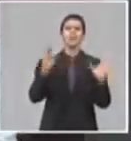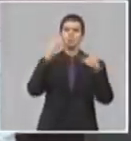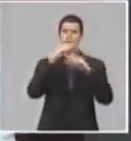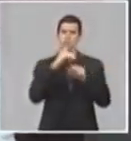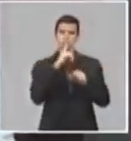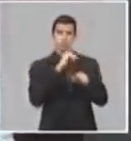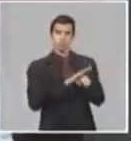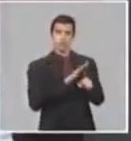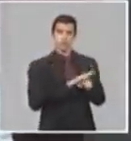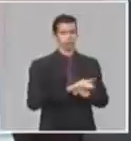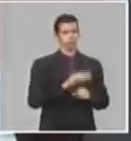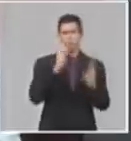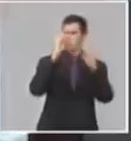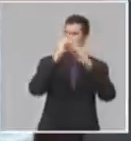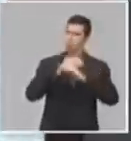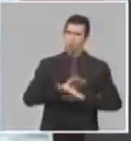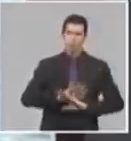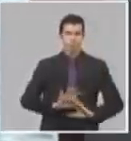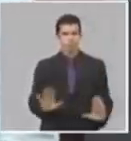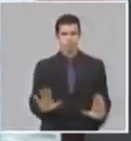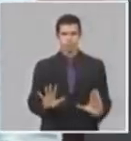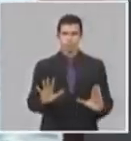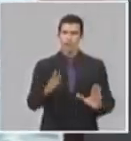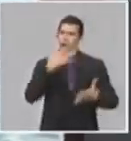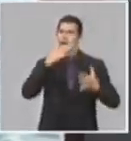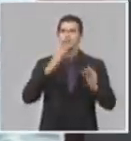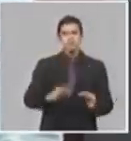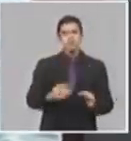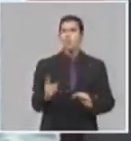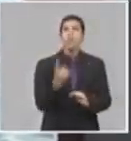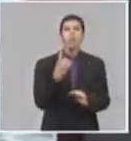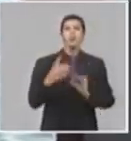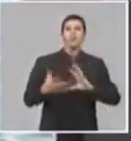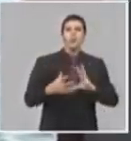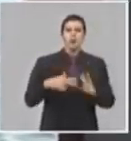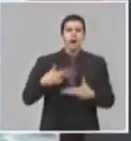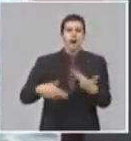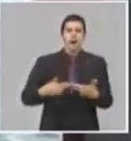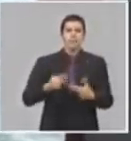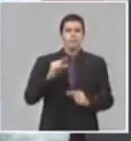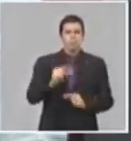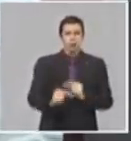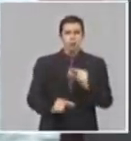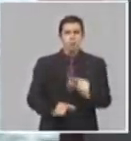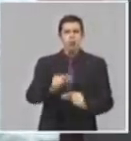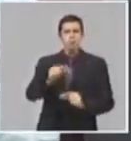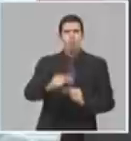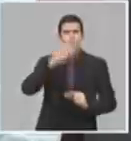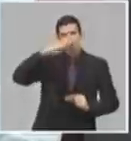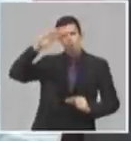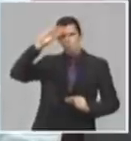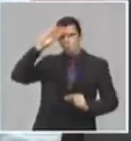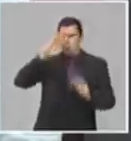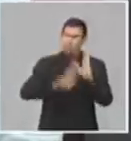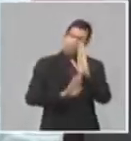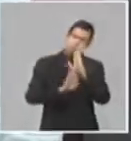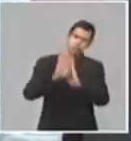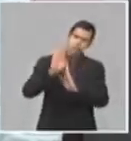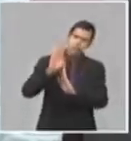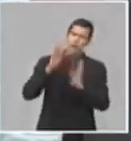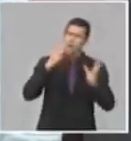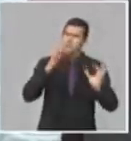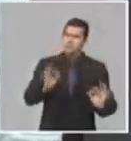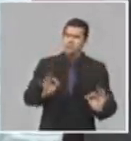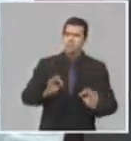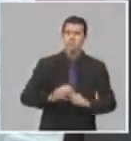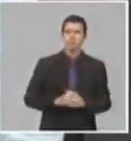país y para avanzar. El pueblo del que formamos parte todos nosotros sabe distinguir lo